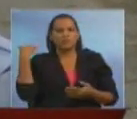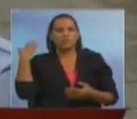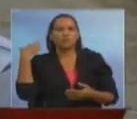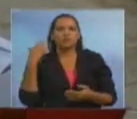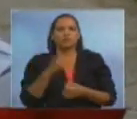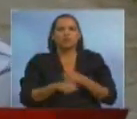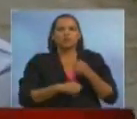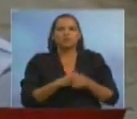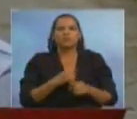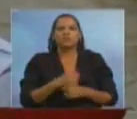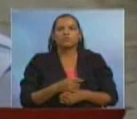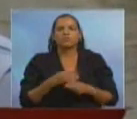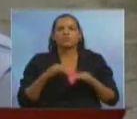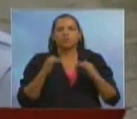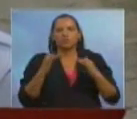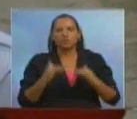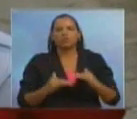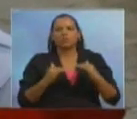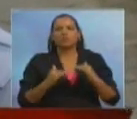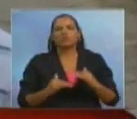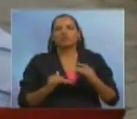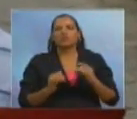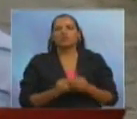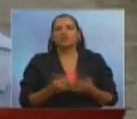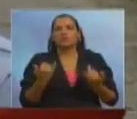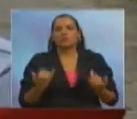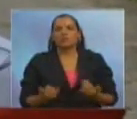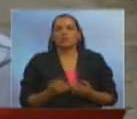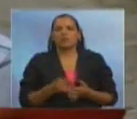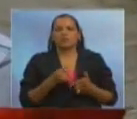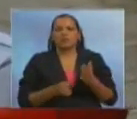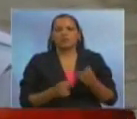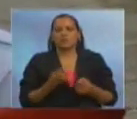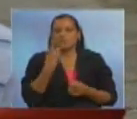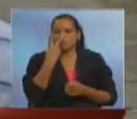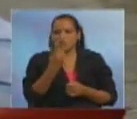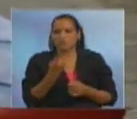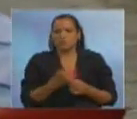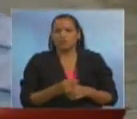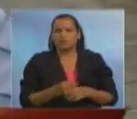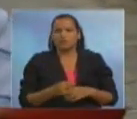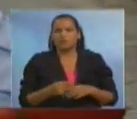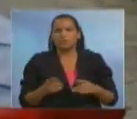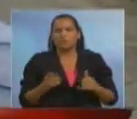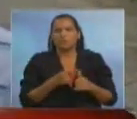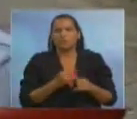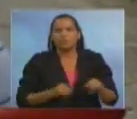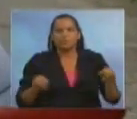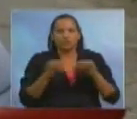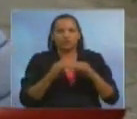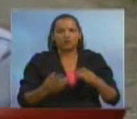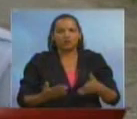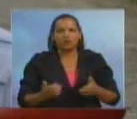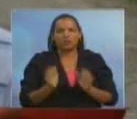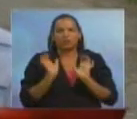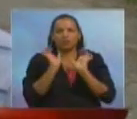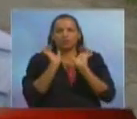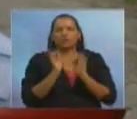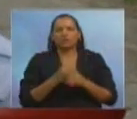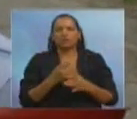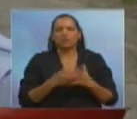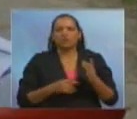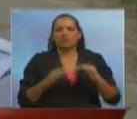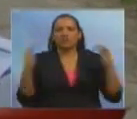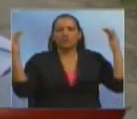viene hundiéndose así poco a poco. Y ahora que prácticamente ya vemos que el muro principal que soporta aquí el puente